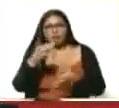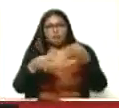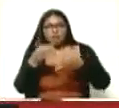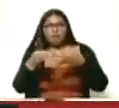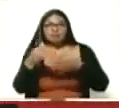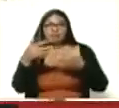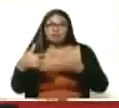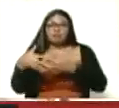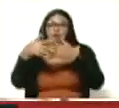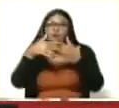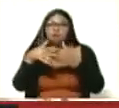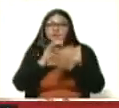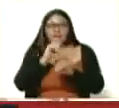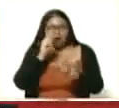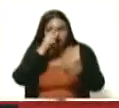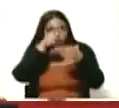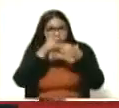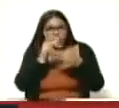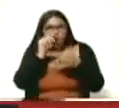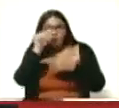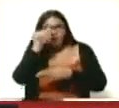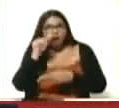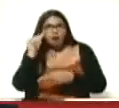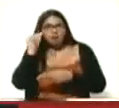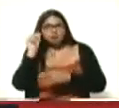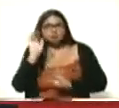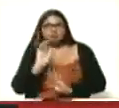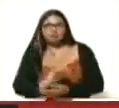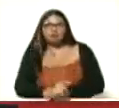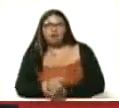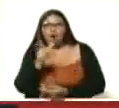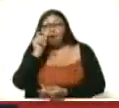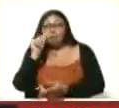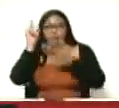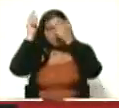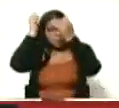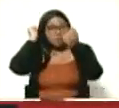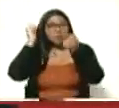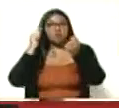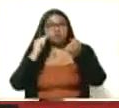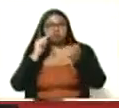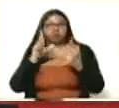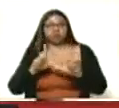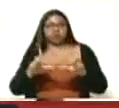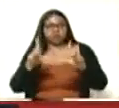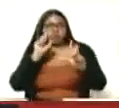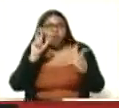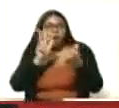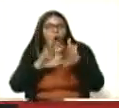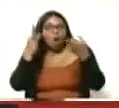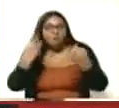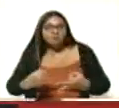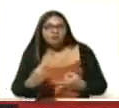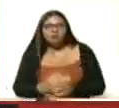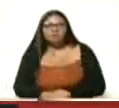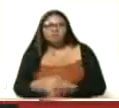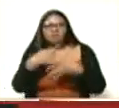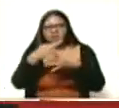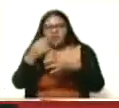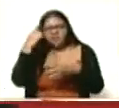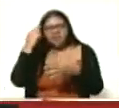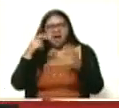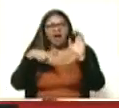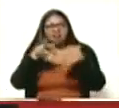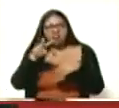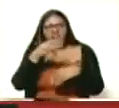Florida, ya ellos reconocen a Alex Saab como un diplomático debidamente acreditado. Ellos intentarán el día 12